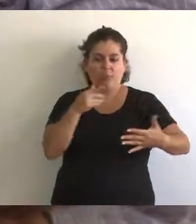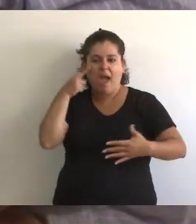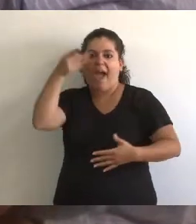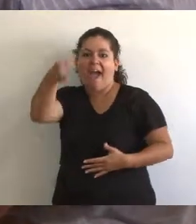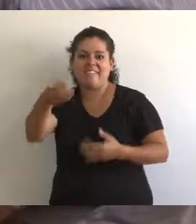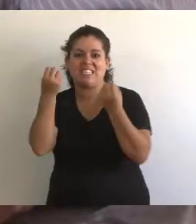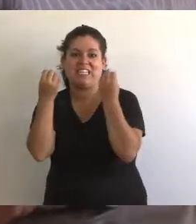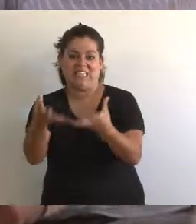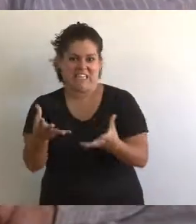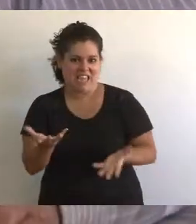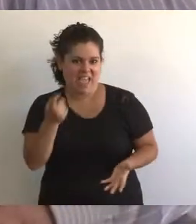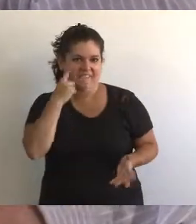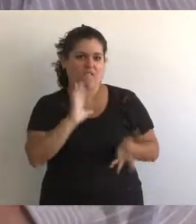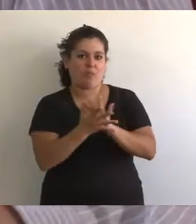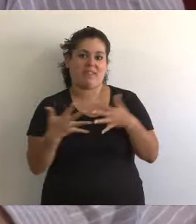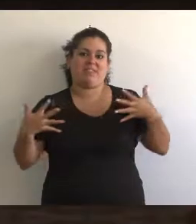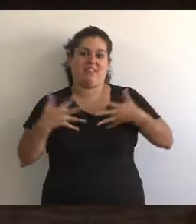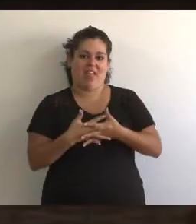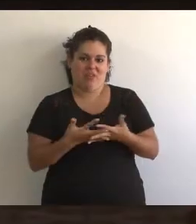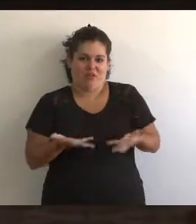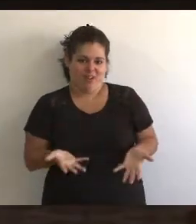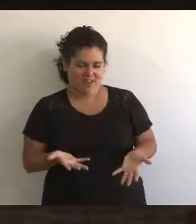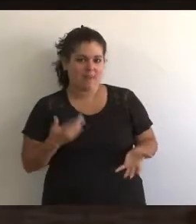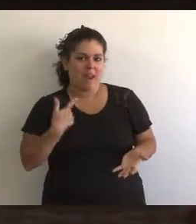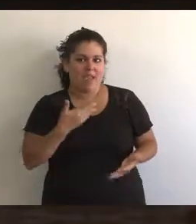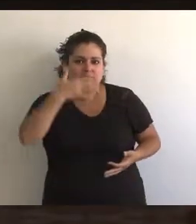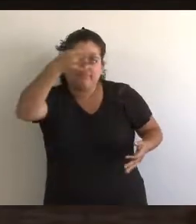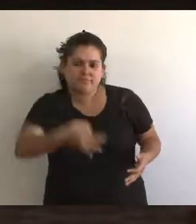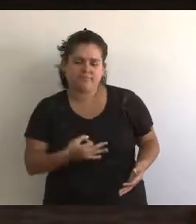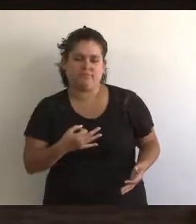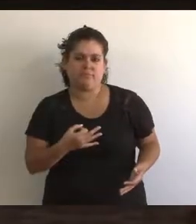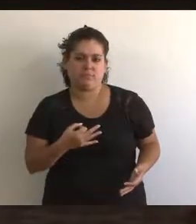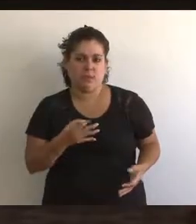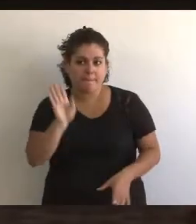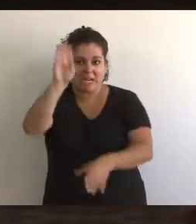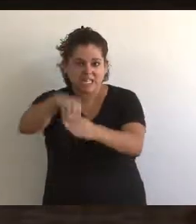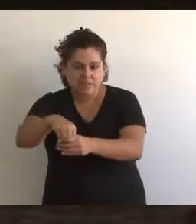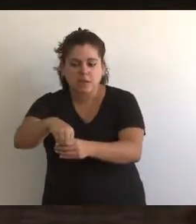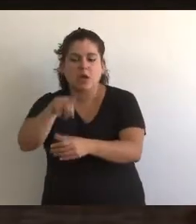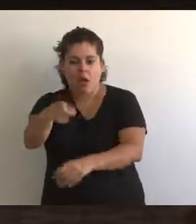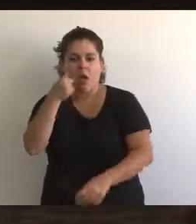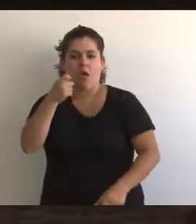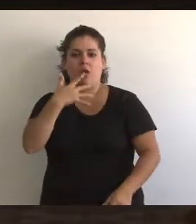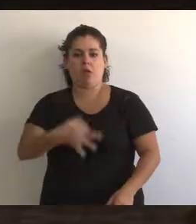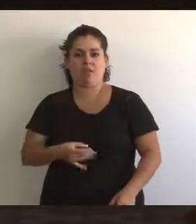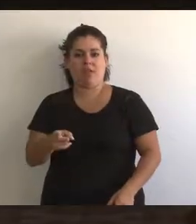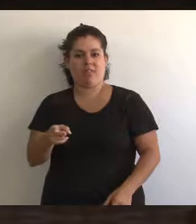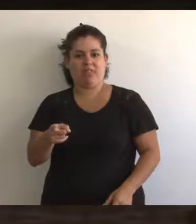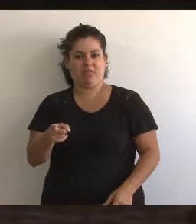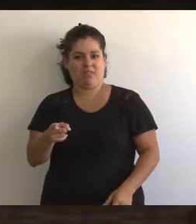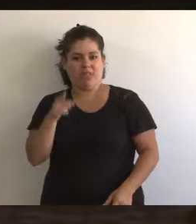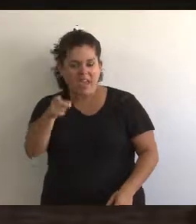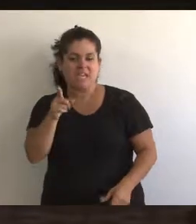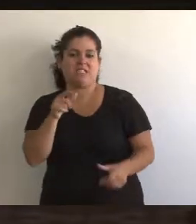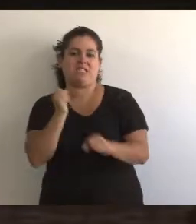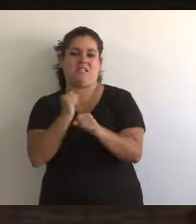hablaría de praxis integradora, donde en su accionar, en su definir político y en su participación transforma la realidad. Este es el